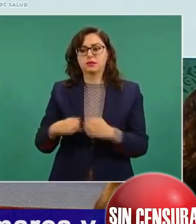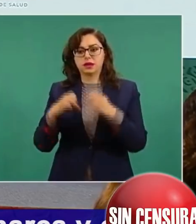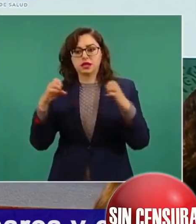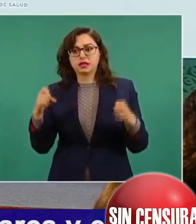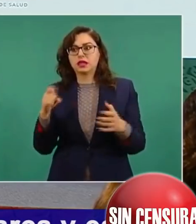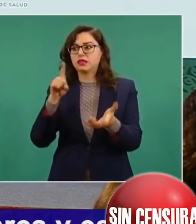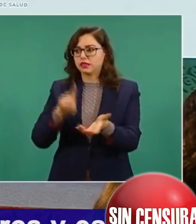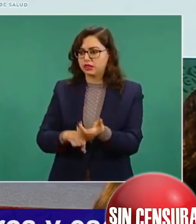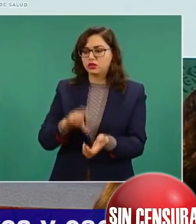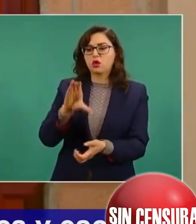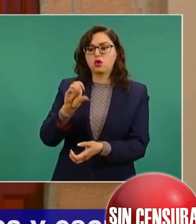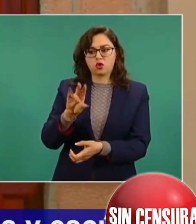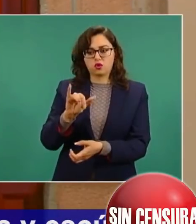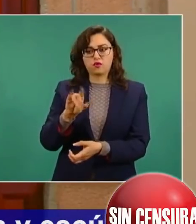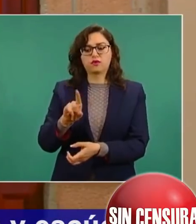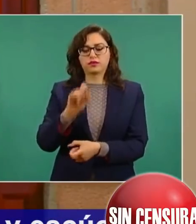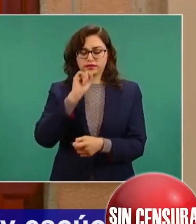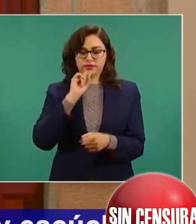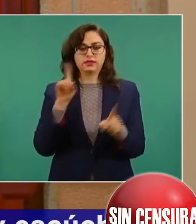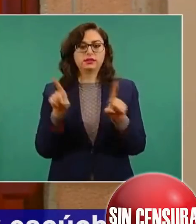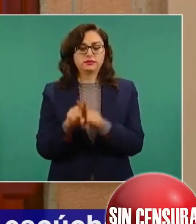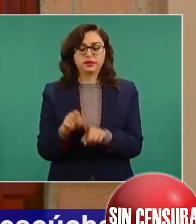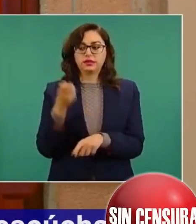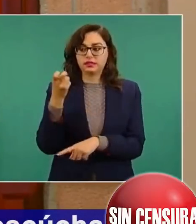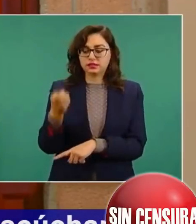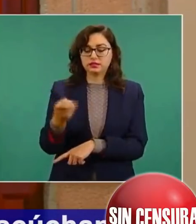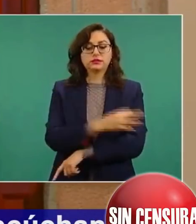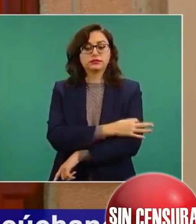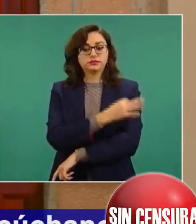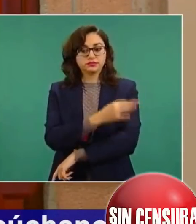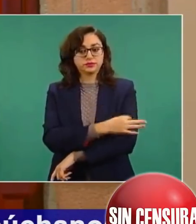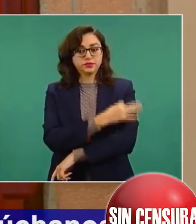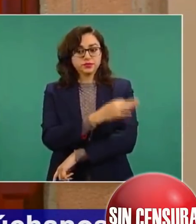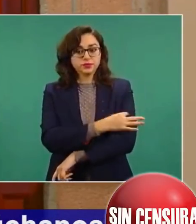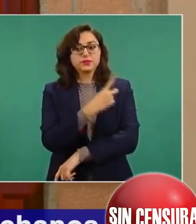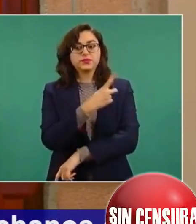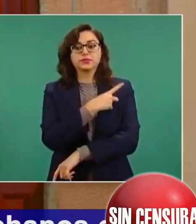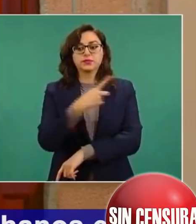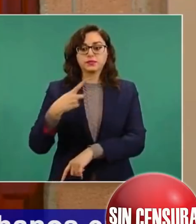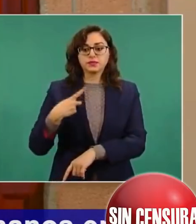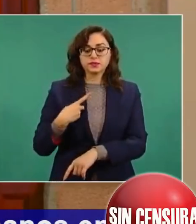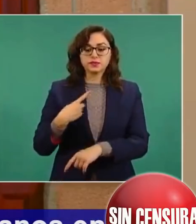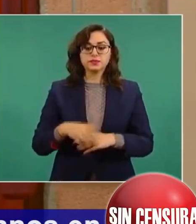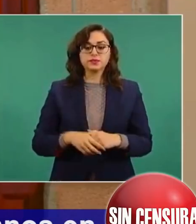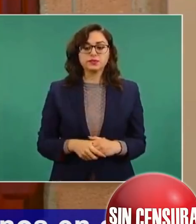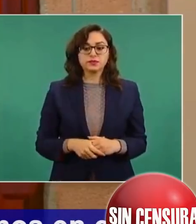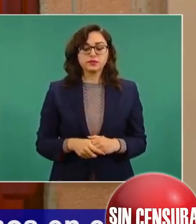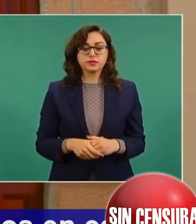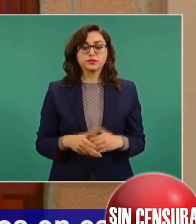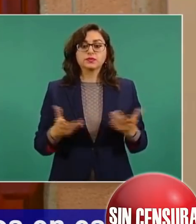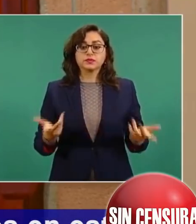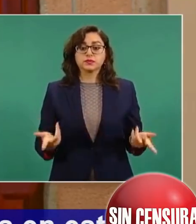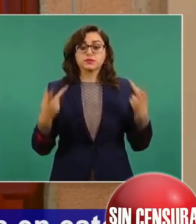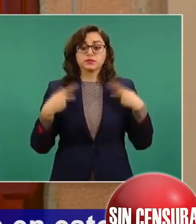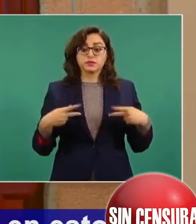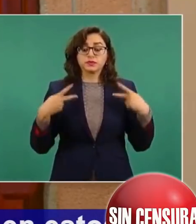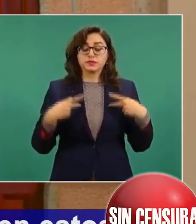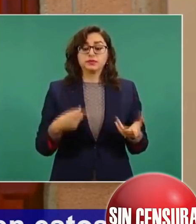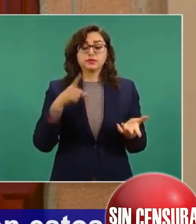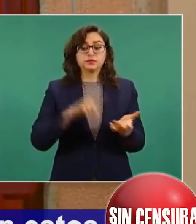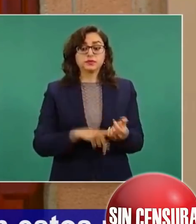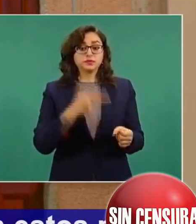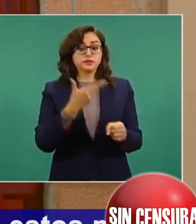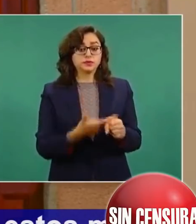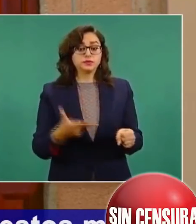está atendiendo a personas con COVID. En estos casos es personal clínico, no